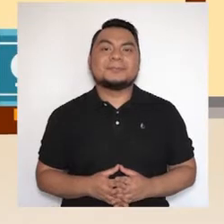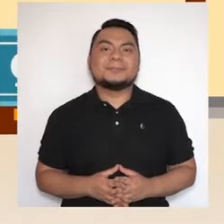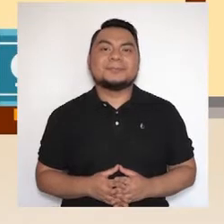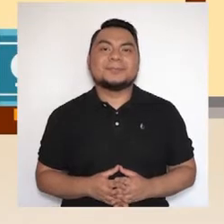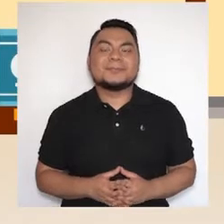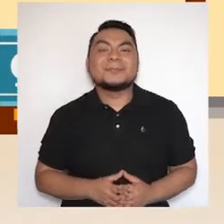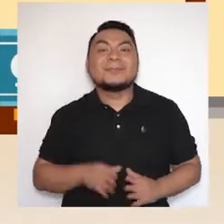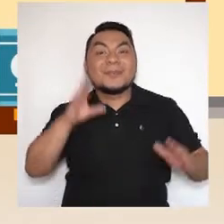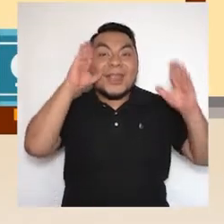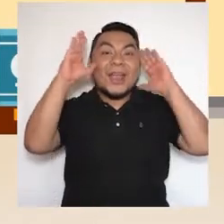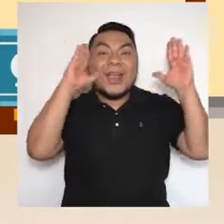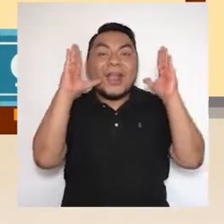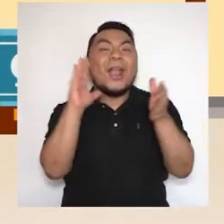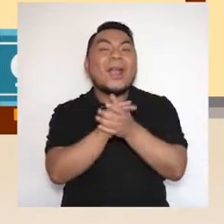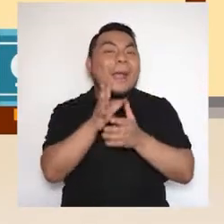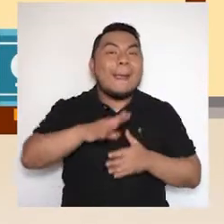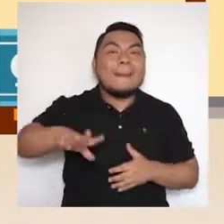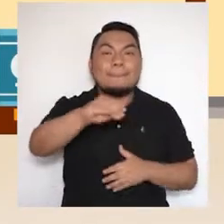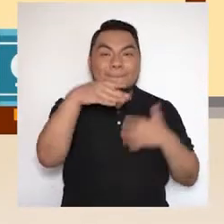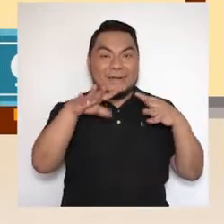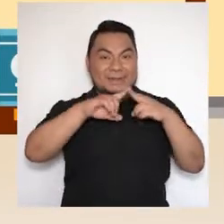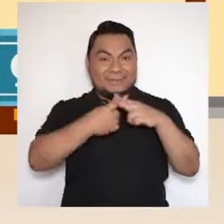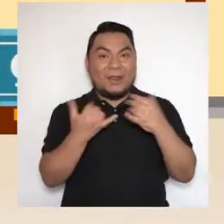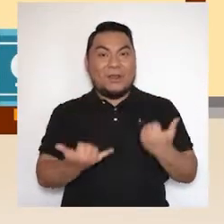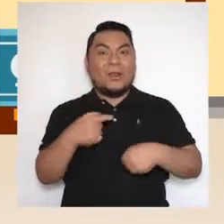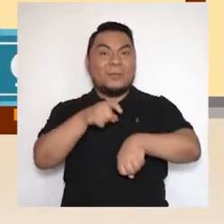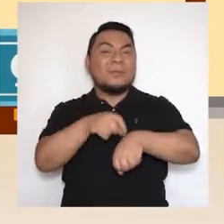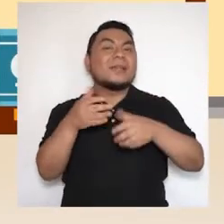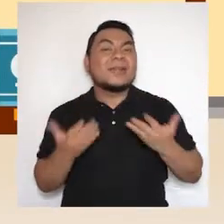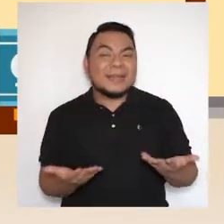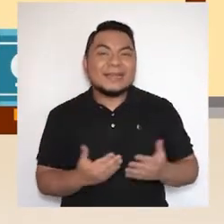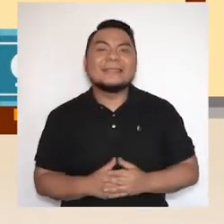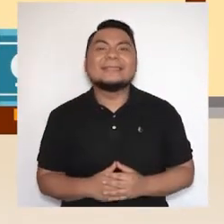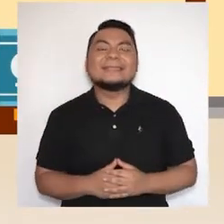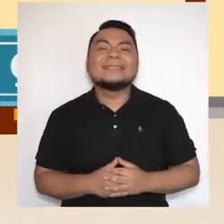¡Hola otra vez, amigas y amigos! ¡Ha empezado el momento de